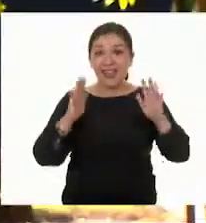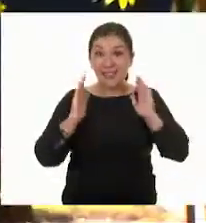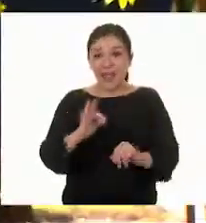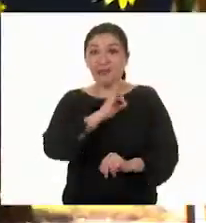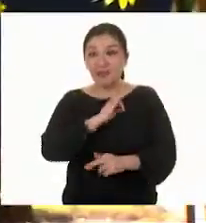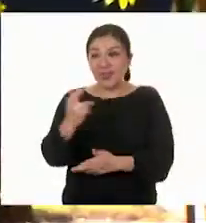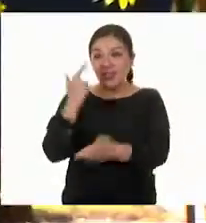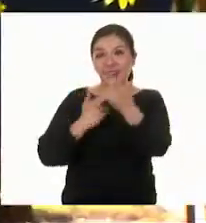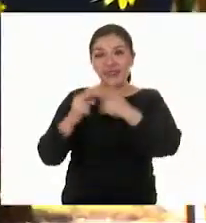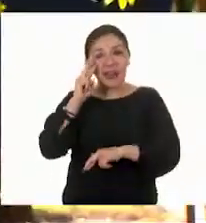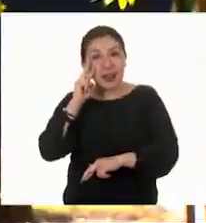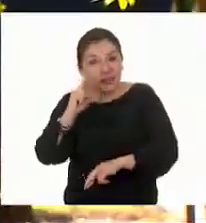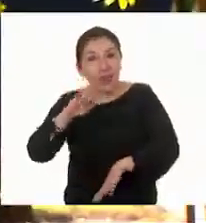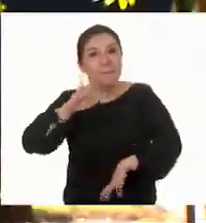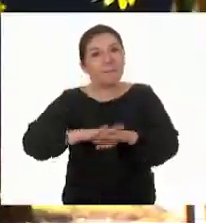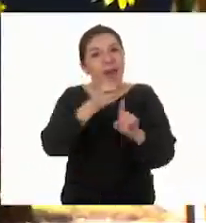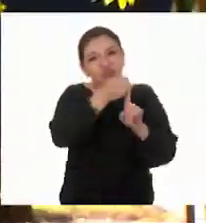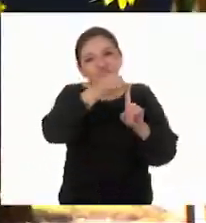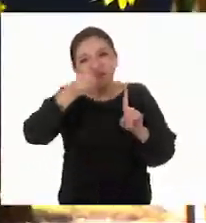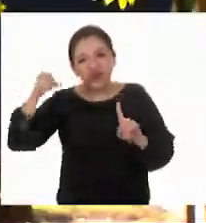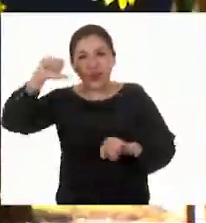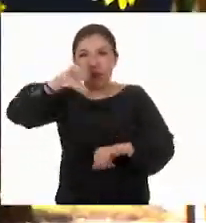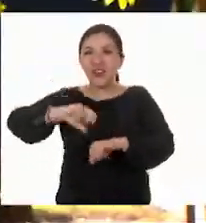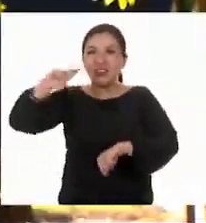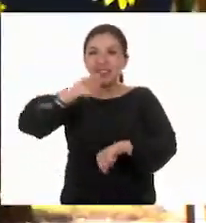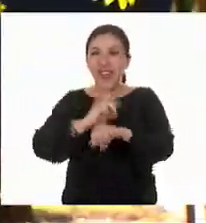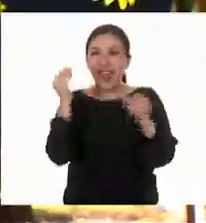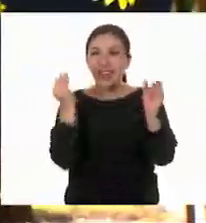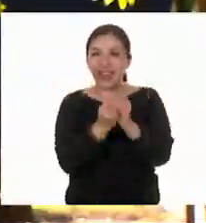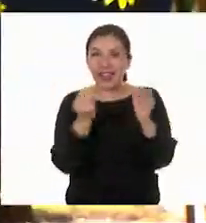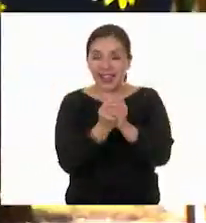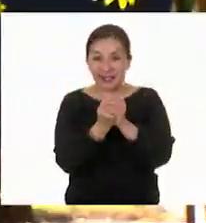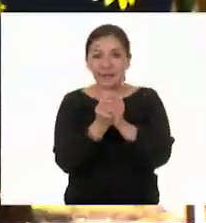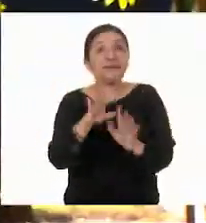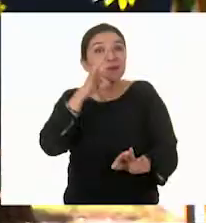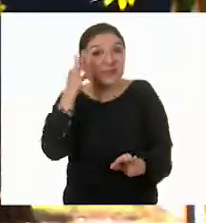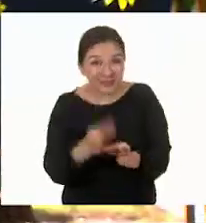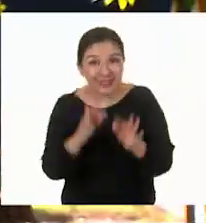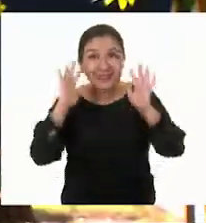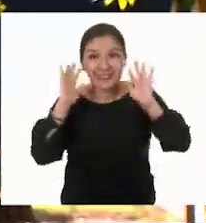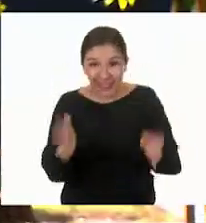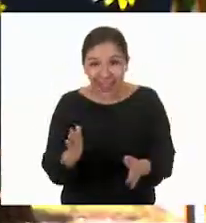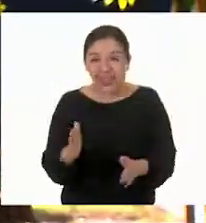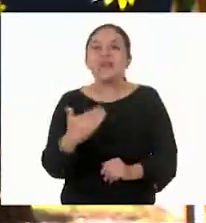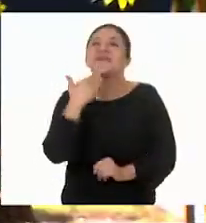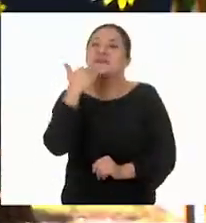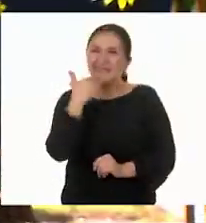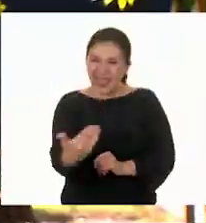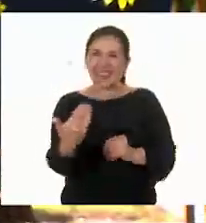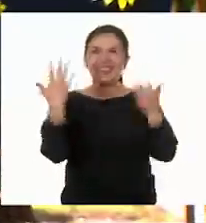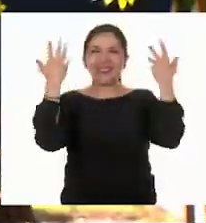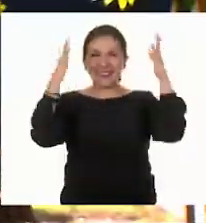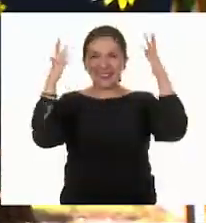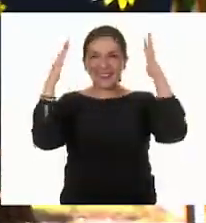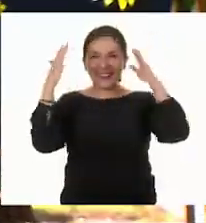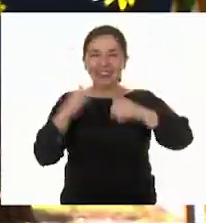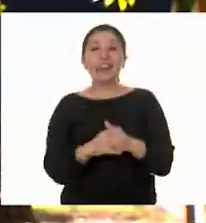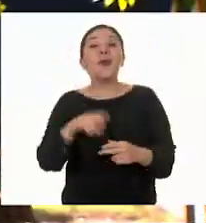es momento de seguir con el programa de hoy. ¿Listas? ¿Listos?